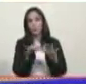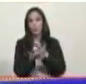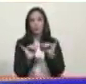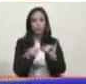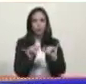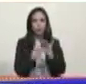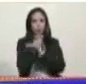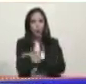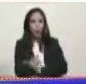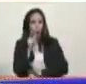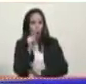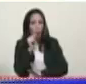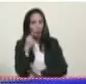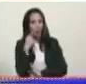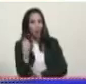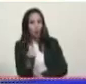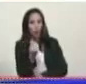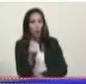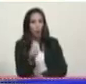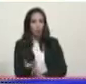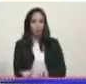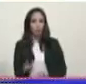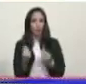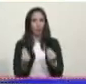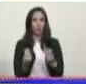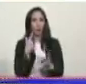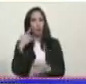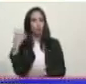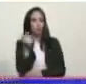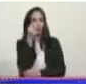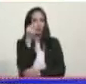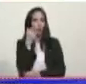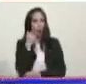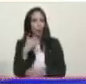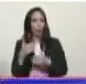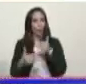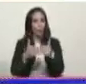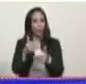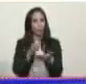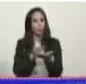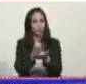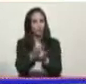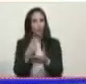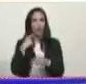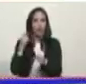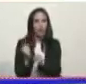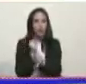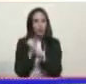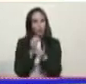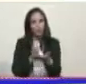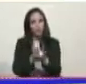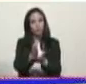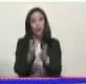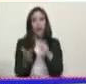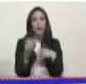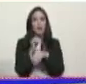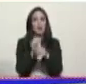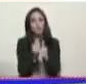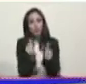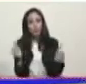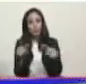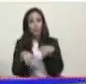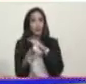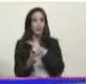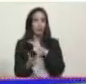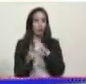Caracas, cómo nosotros podemos lograr, como vamos avanzando, la independencia tecnológica